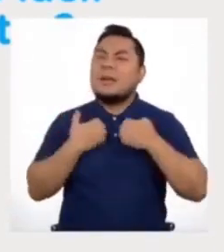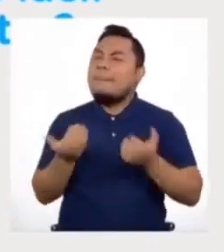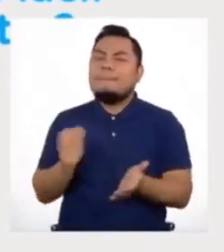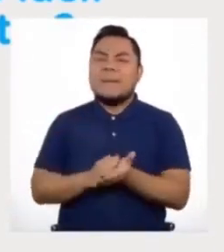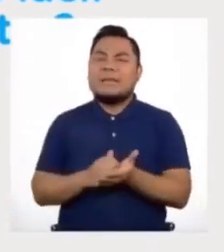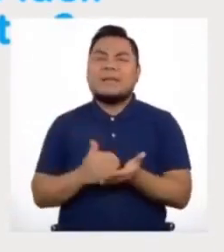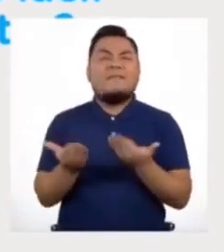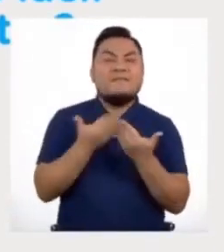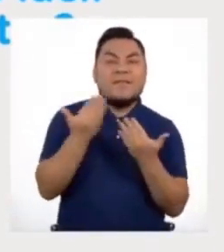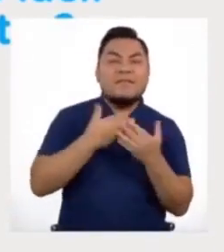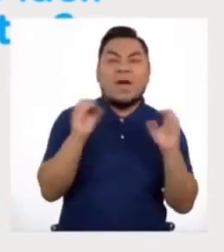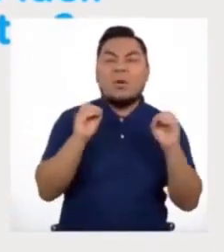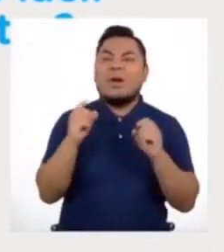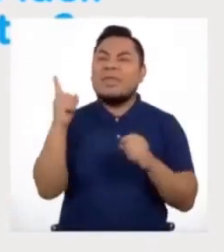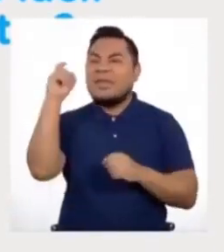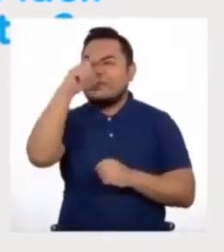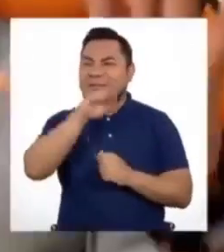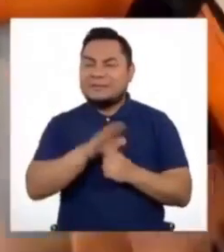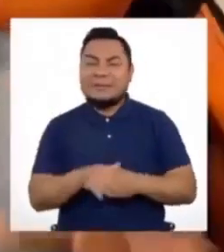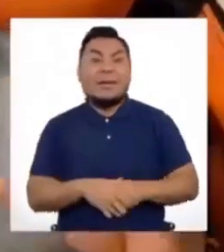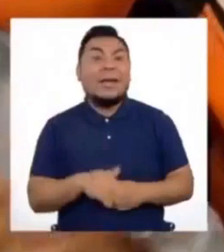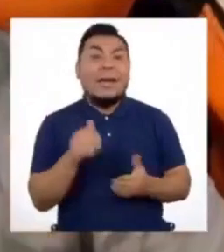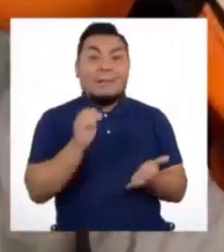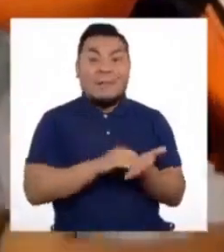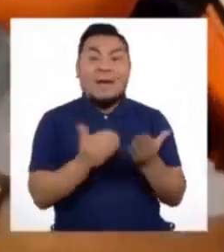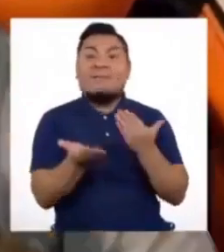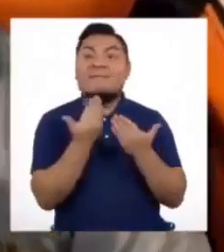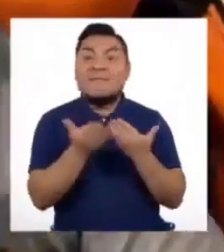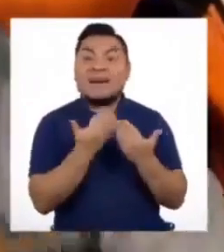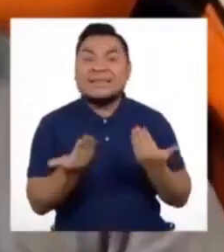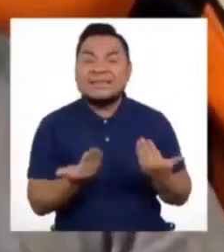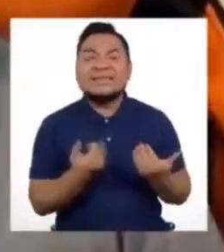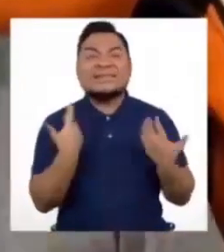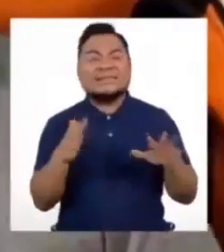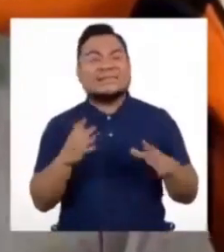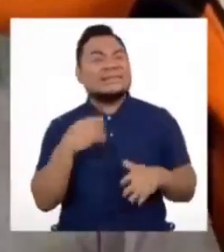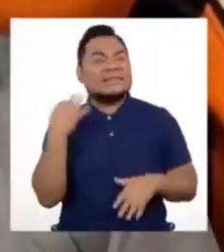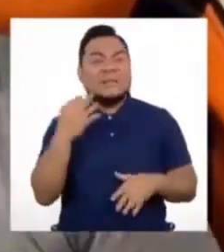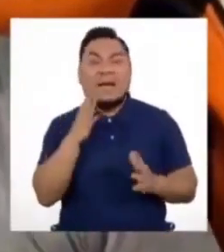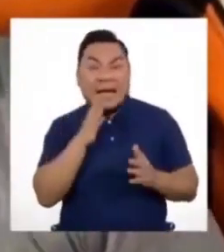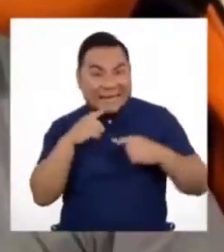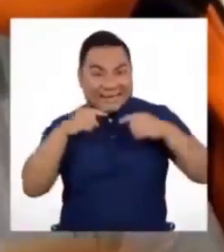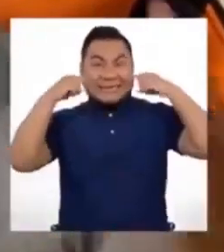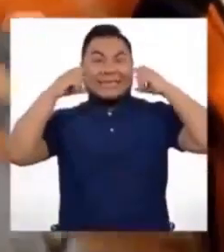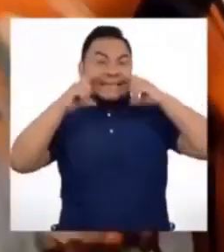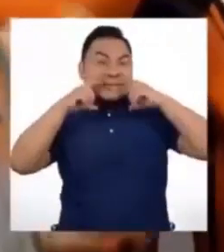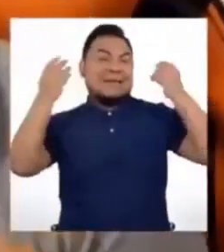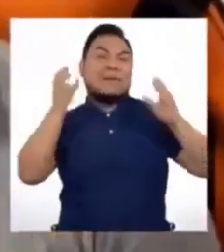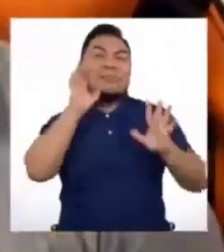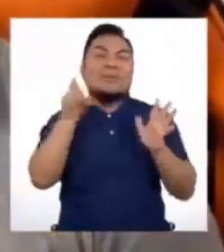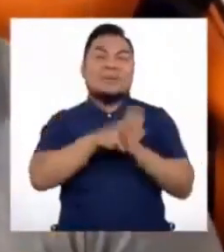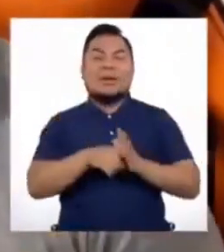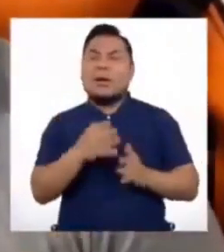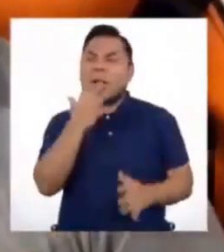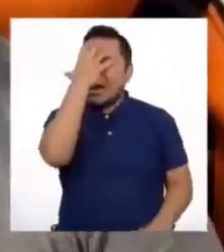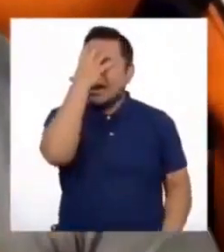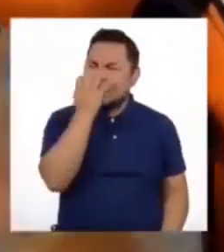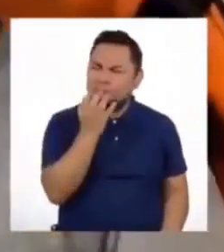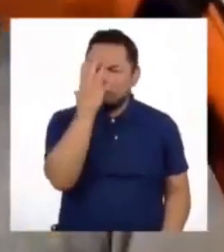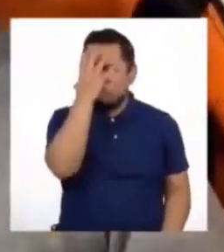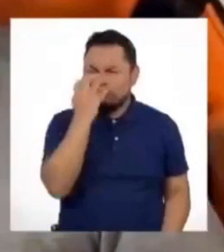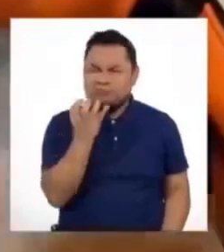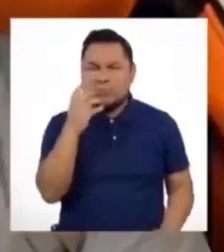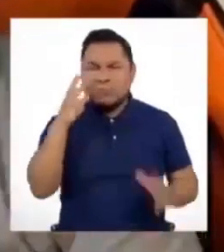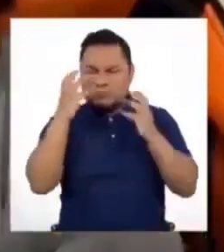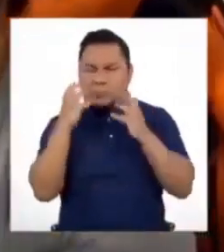más difícil representar? Las más fáciles siempre son las que exageras más. Por ejemplo, cuando alguien está muy molesto, o está